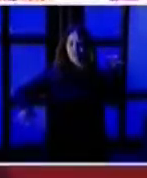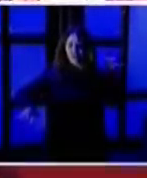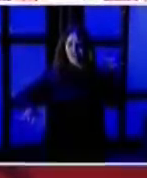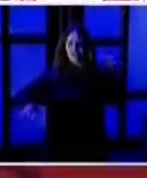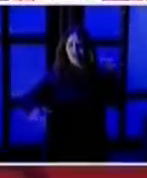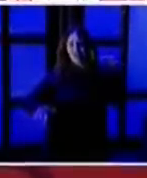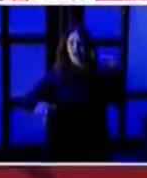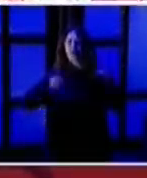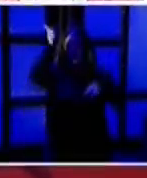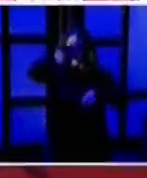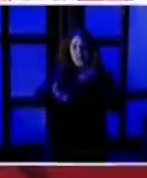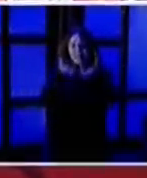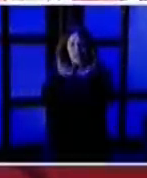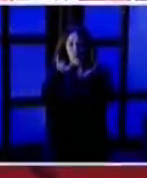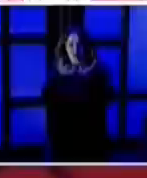también un huevo.